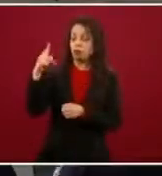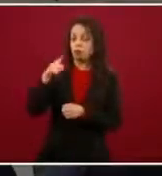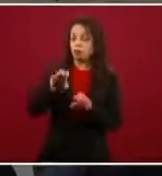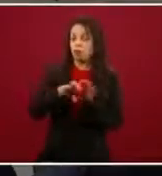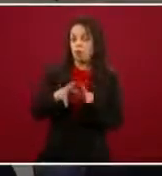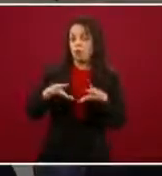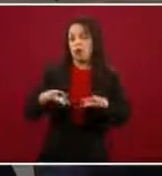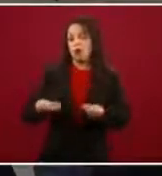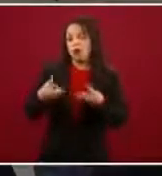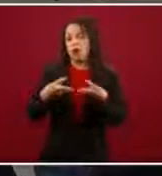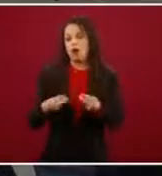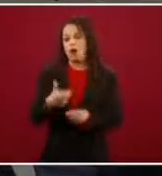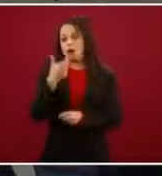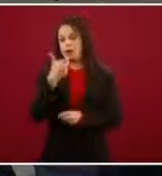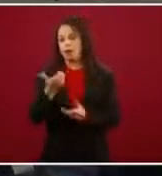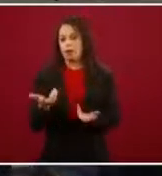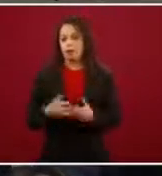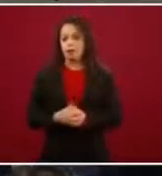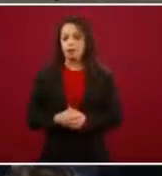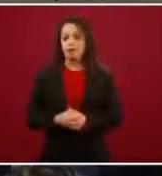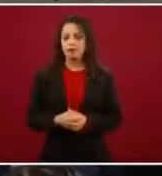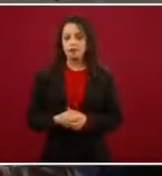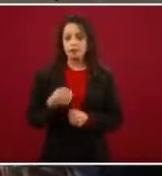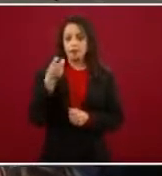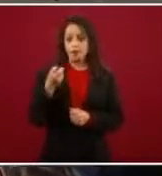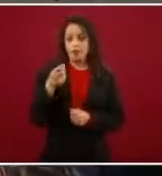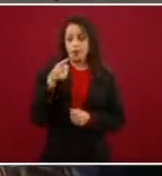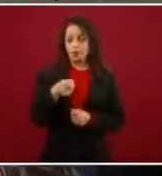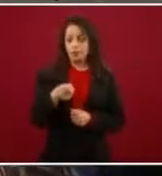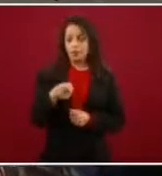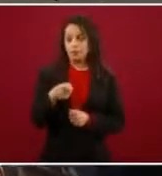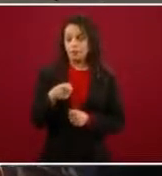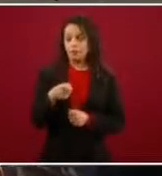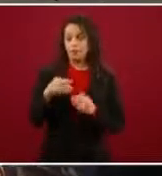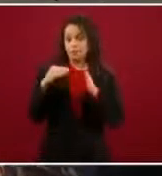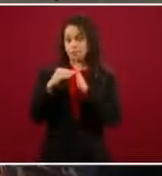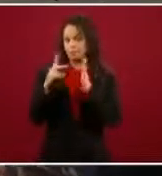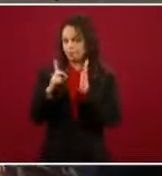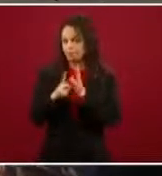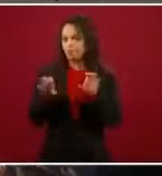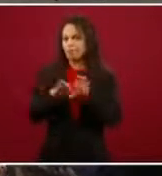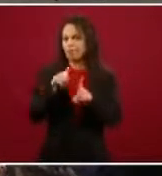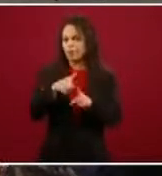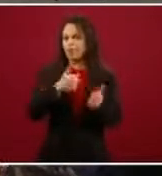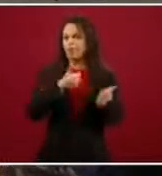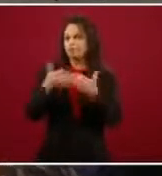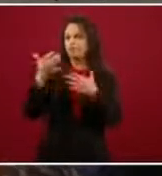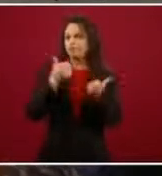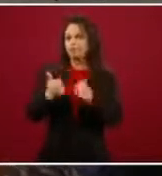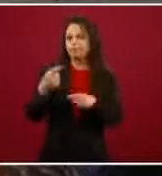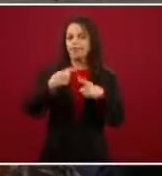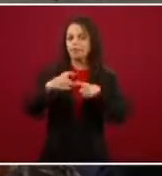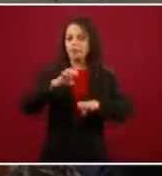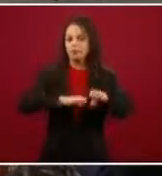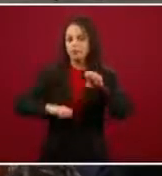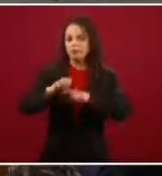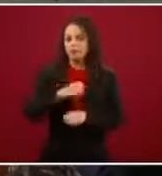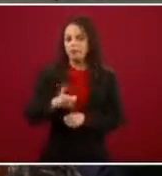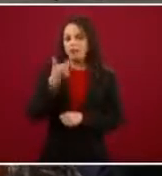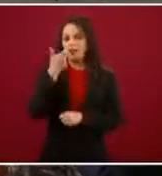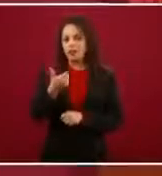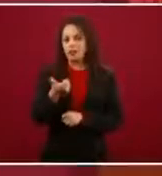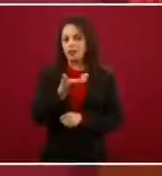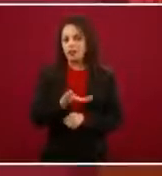es el mecanismo mediante el cual trasladaba sus recursos a diversas empresas, también conocidas